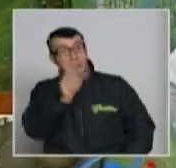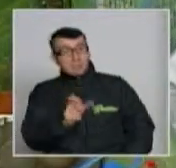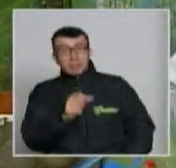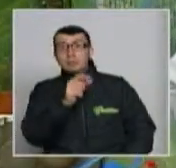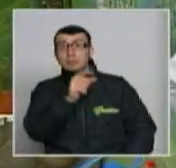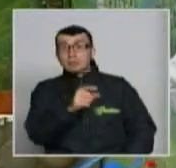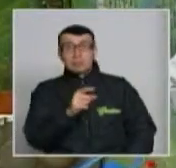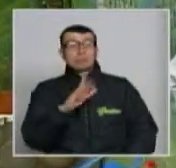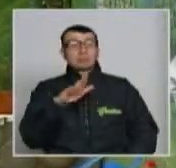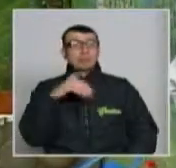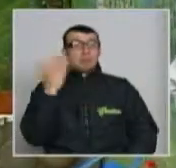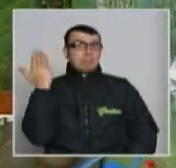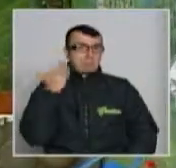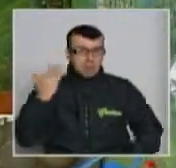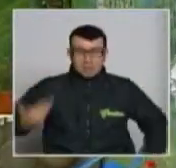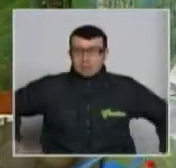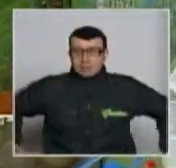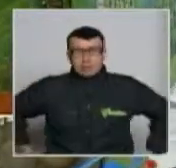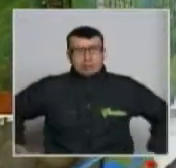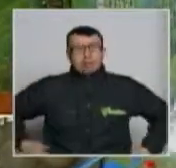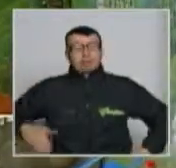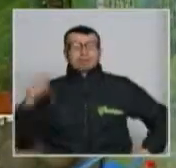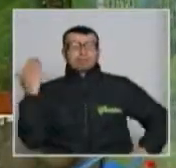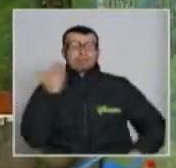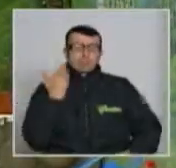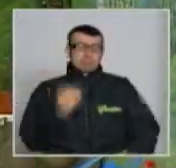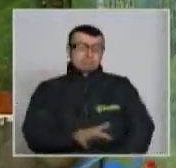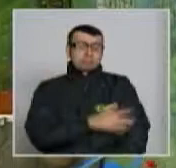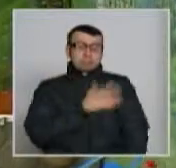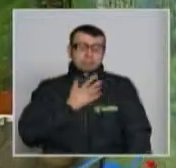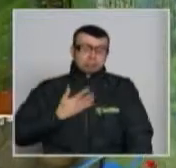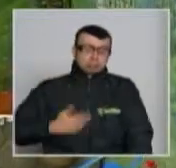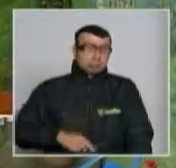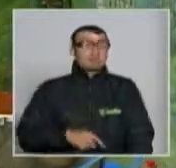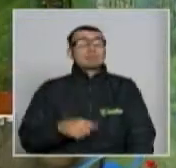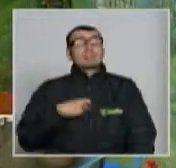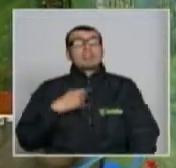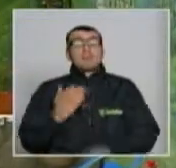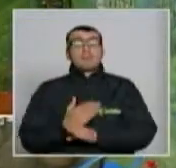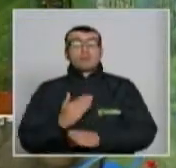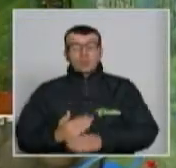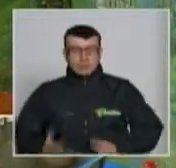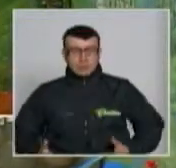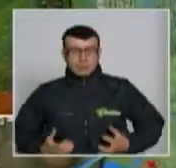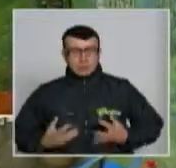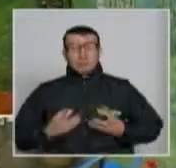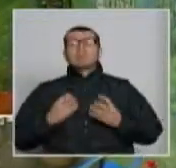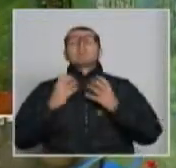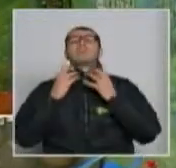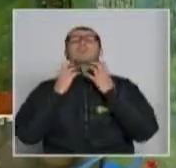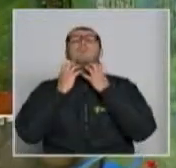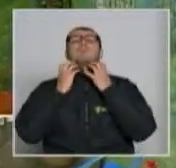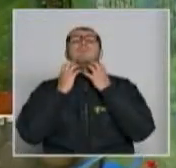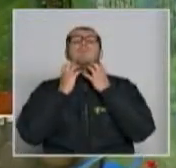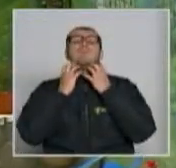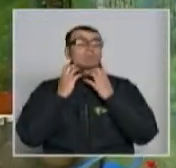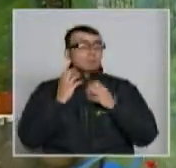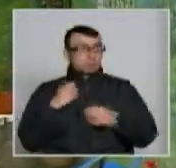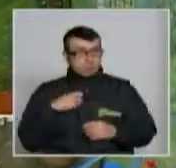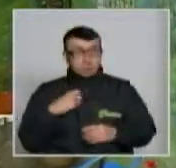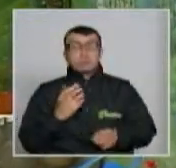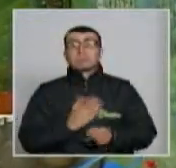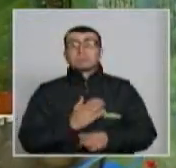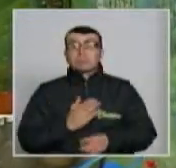en diálisis, se le dañaron los riñones porque tenía un proceso infeccioso de amígdalas, de